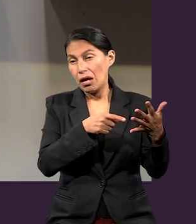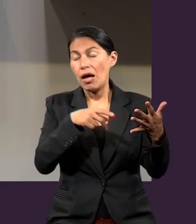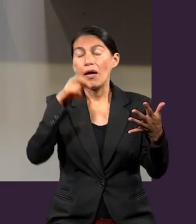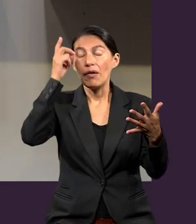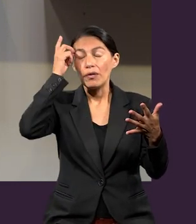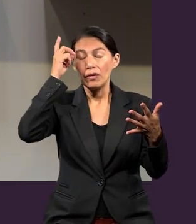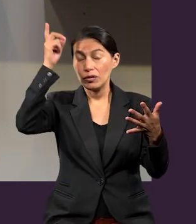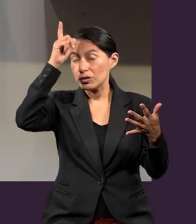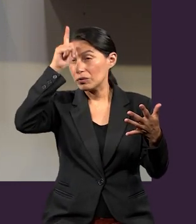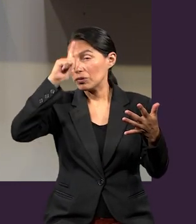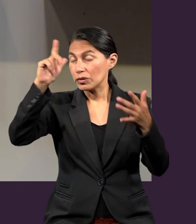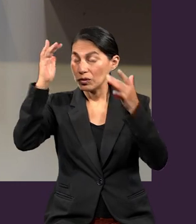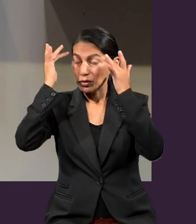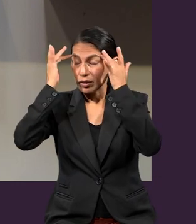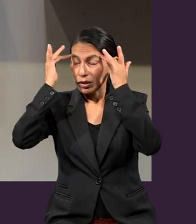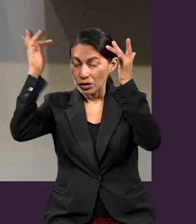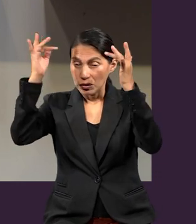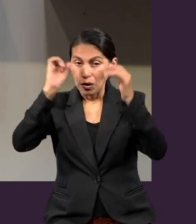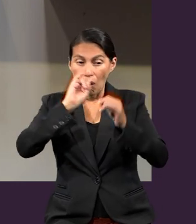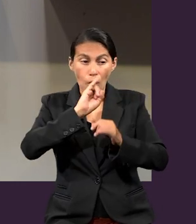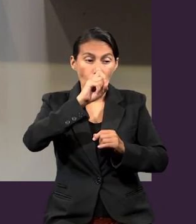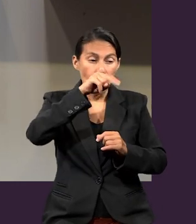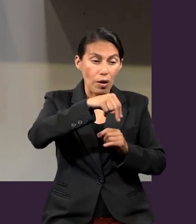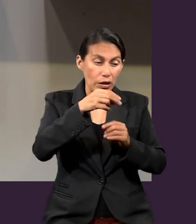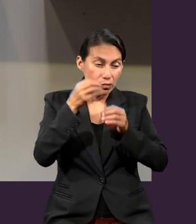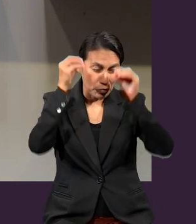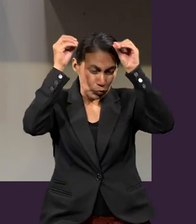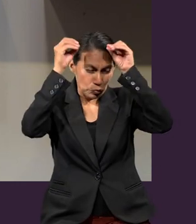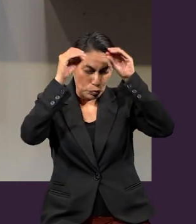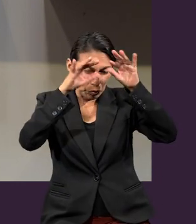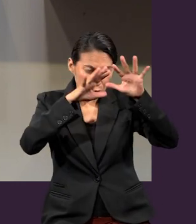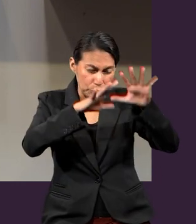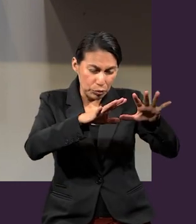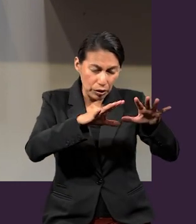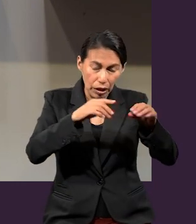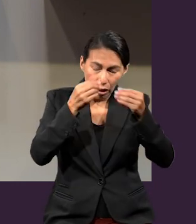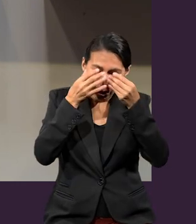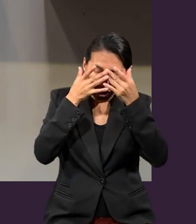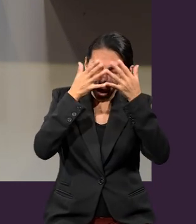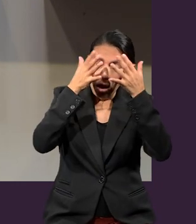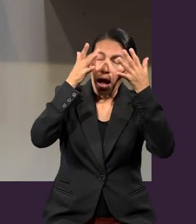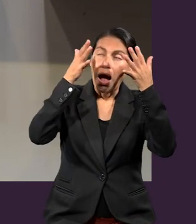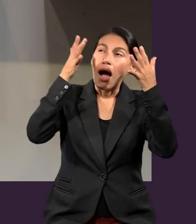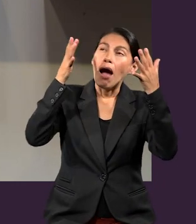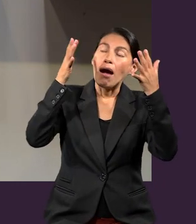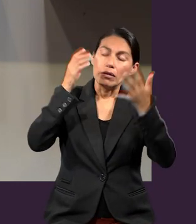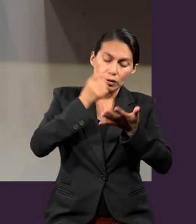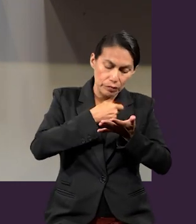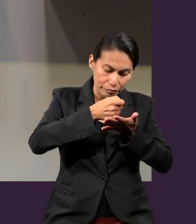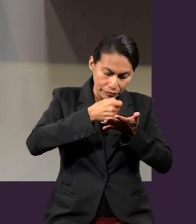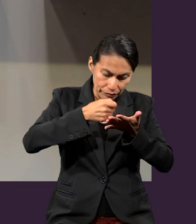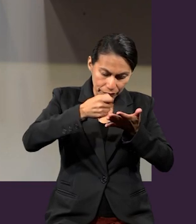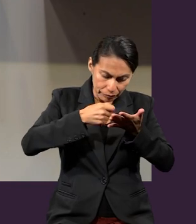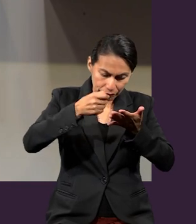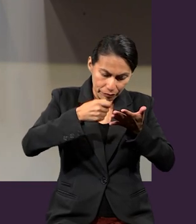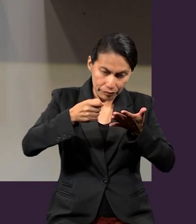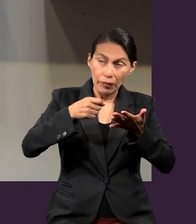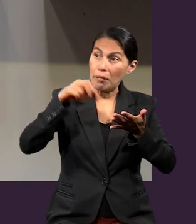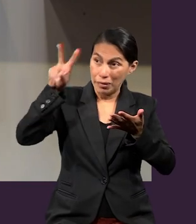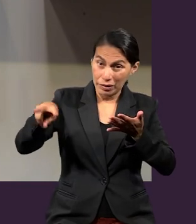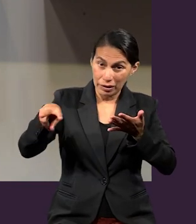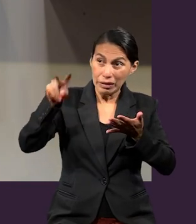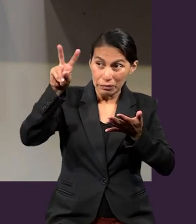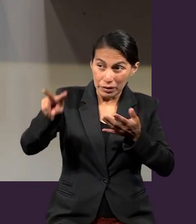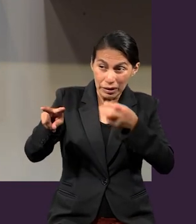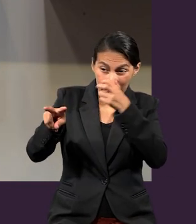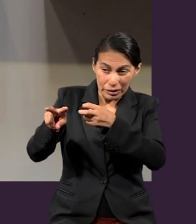El Espíritu Santo inspiró a Juan para que pudiera revelar esa función importante de